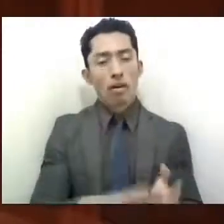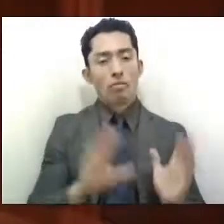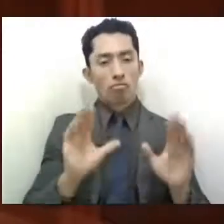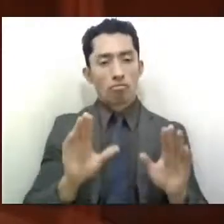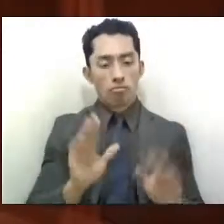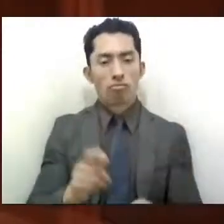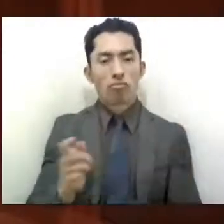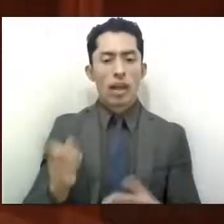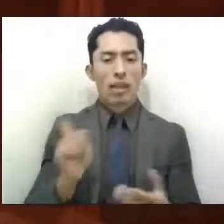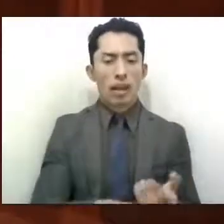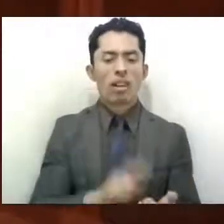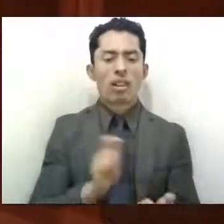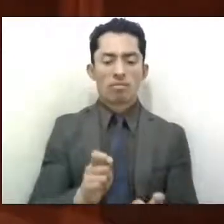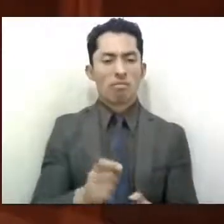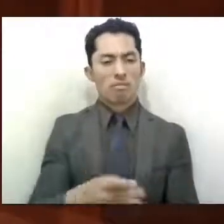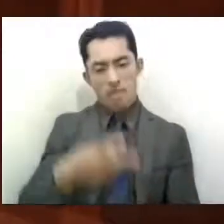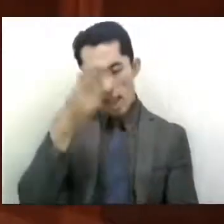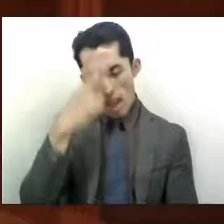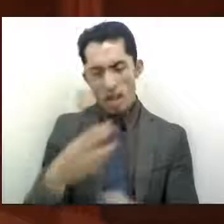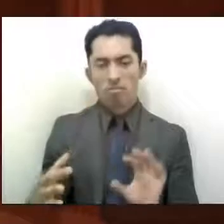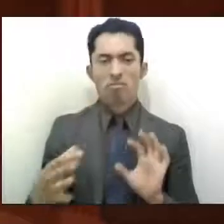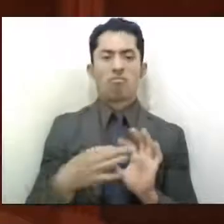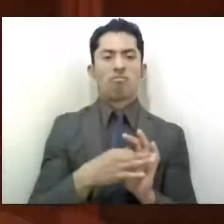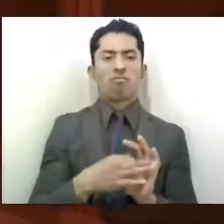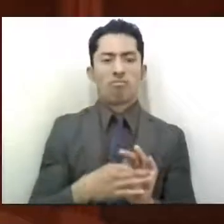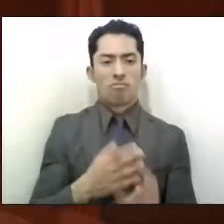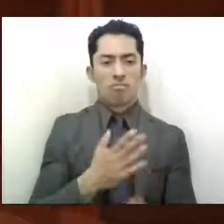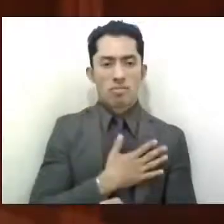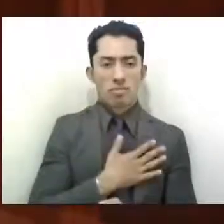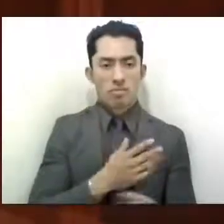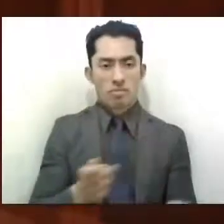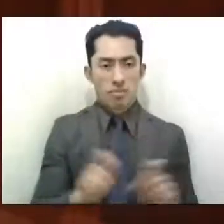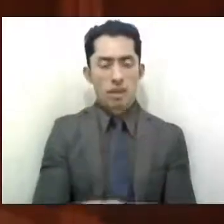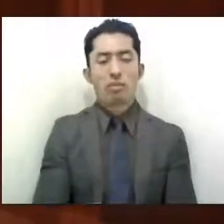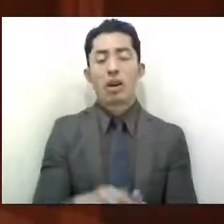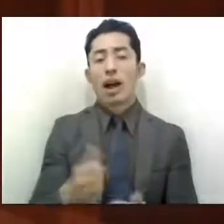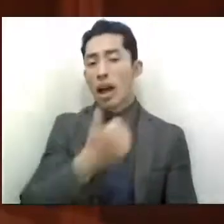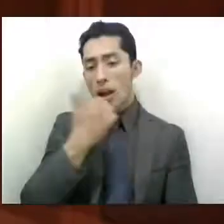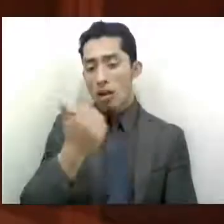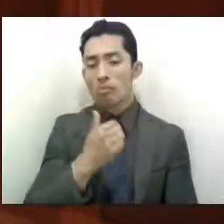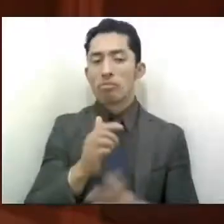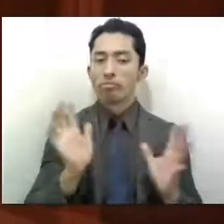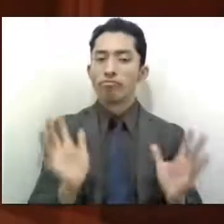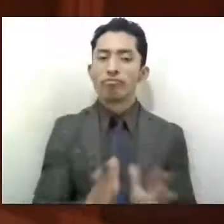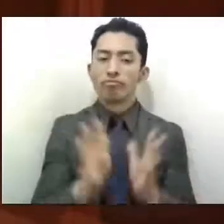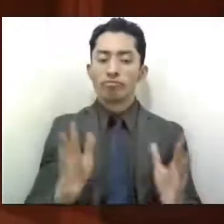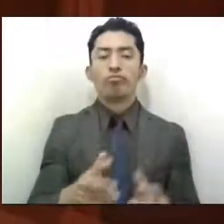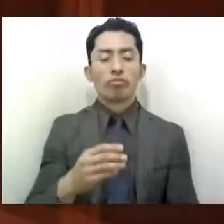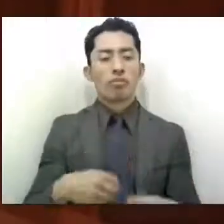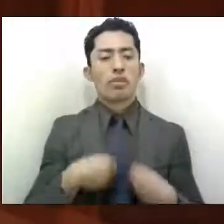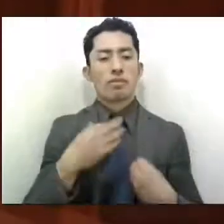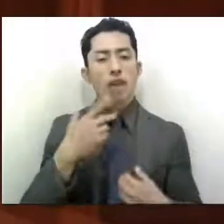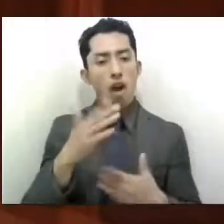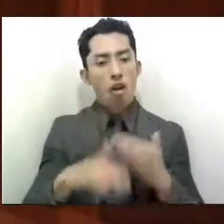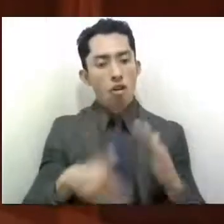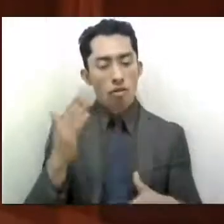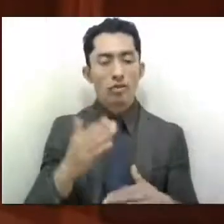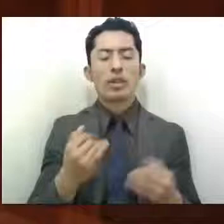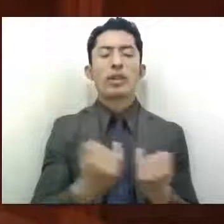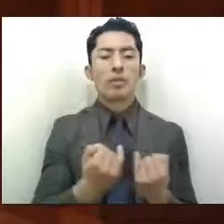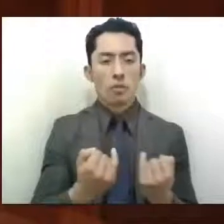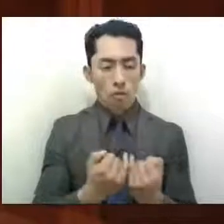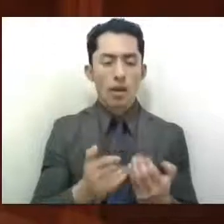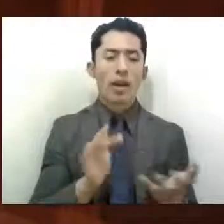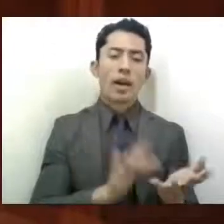y consigo mismo, e inspirar a los alumnos a ser mejores, a tener una profesión y contribuir a nuestro